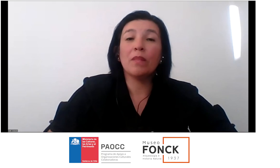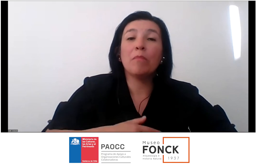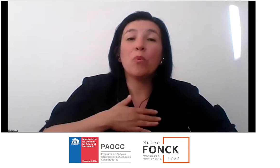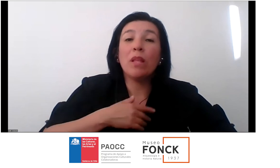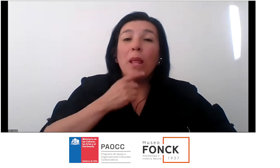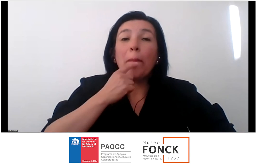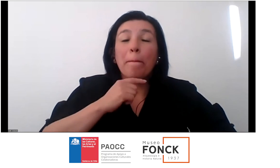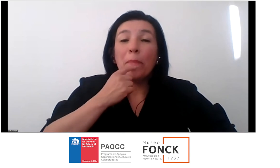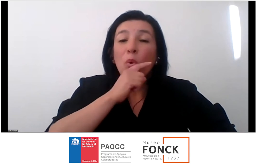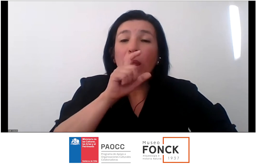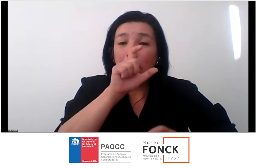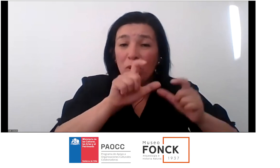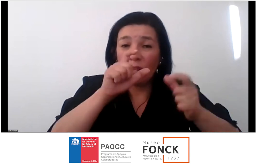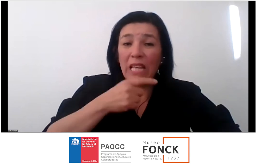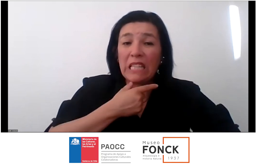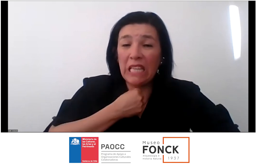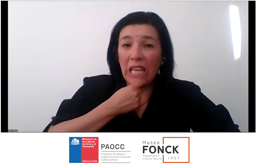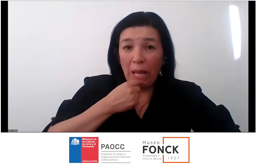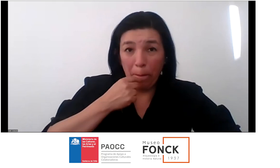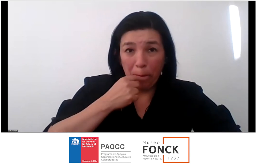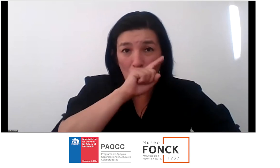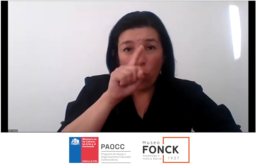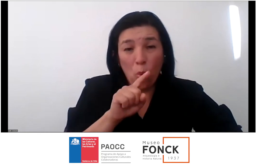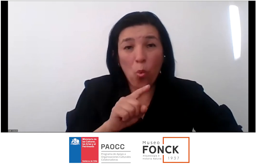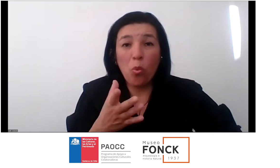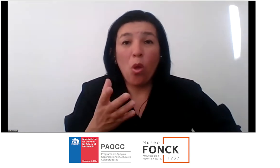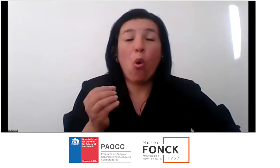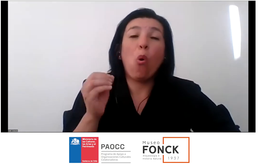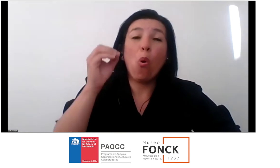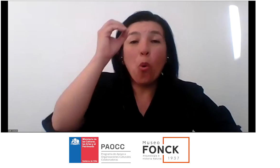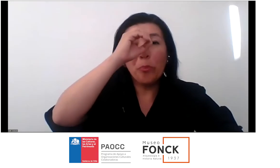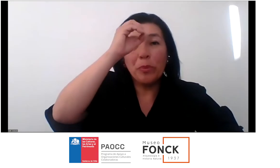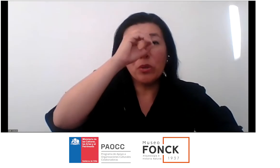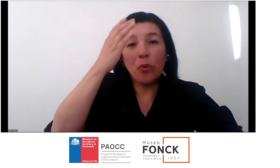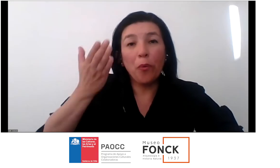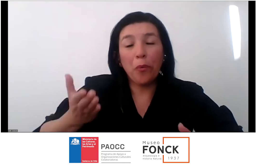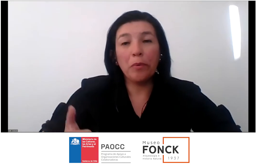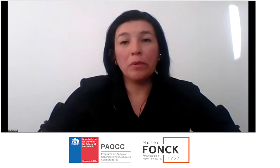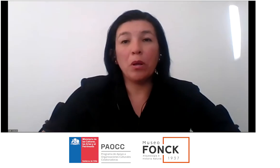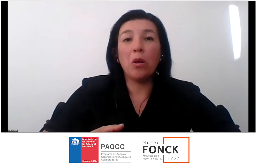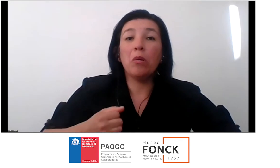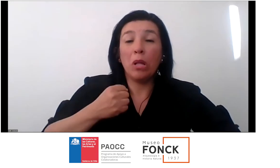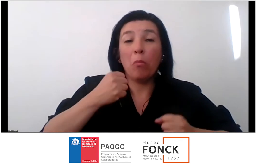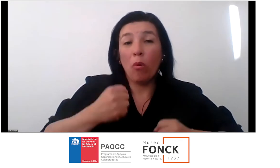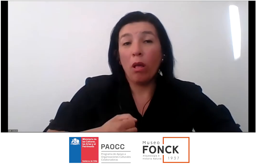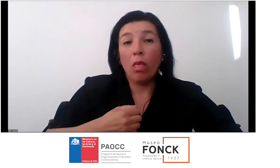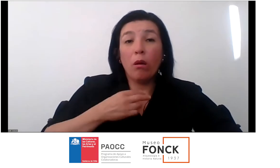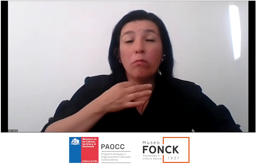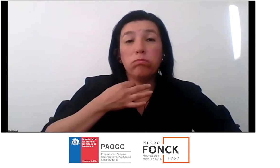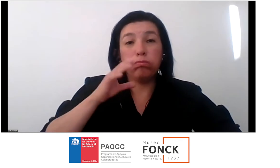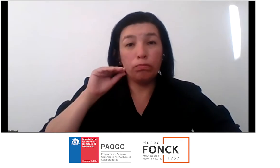hay alguna persona que quisiera hacer una consulta, comentar algo, puede abrir su micrófono